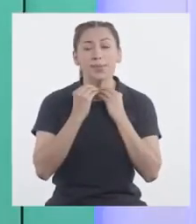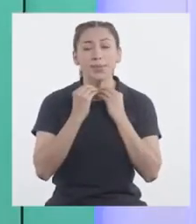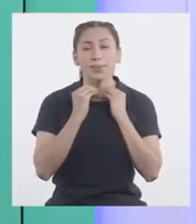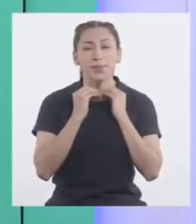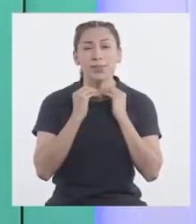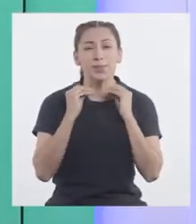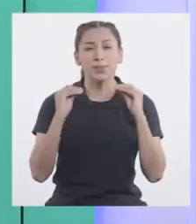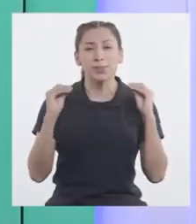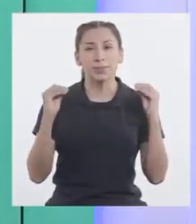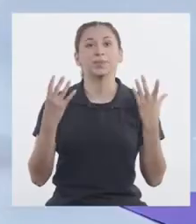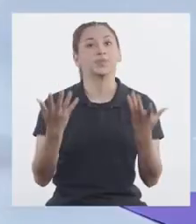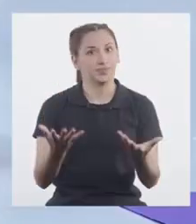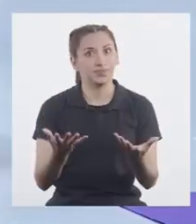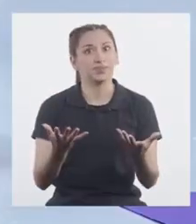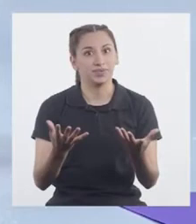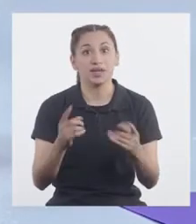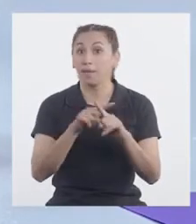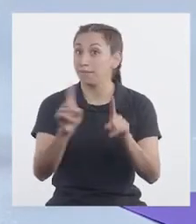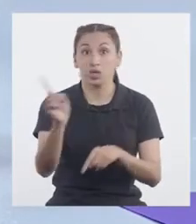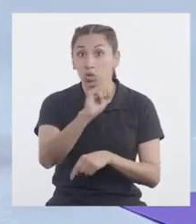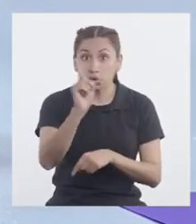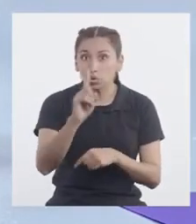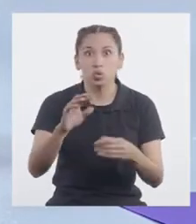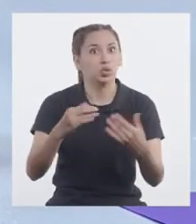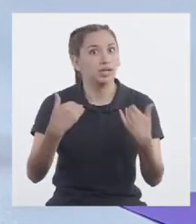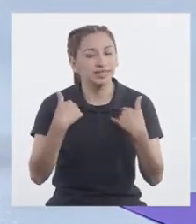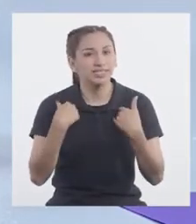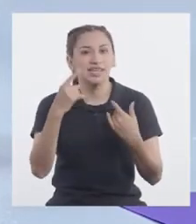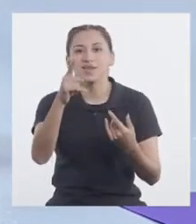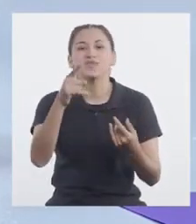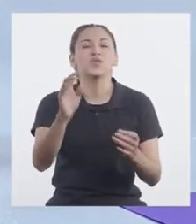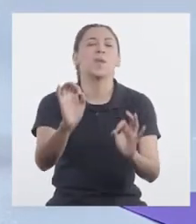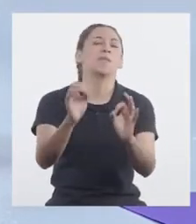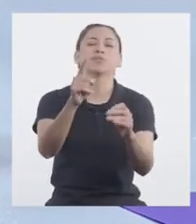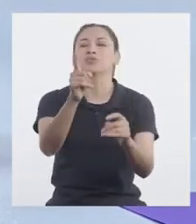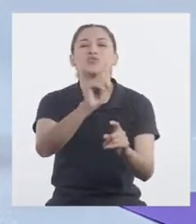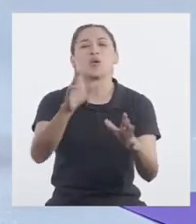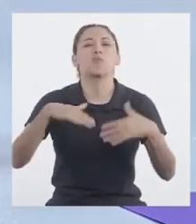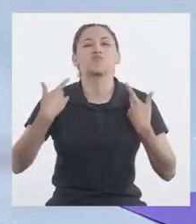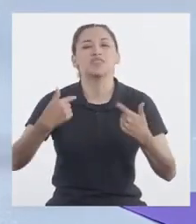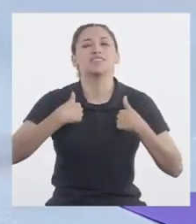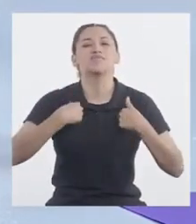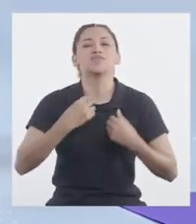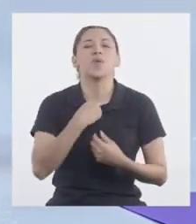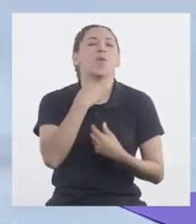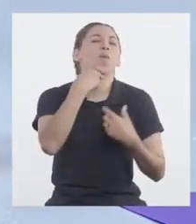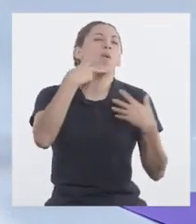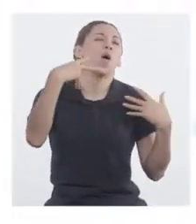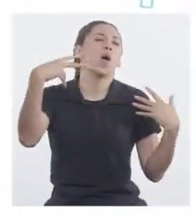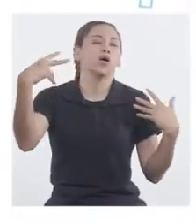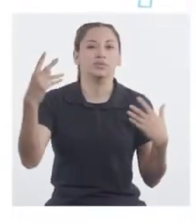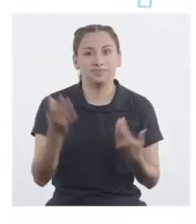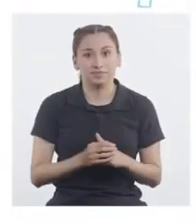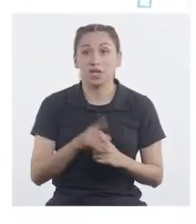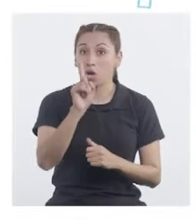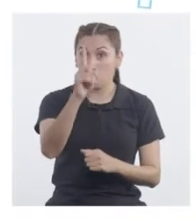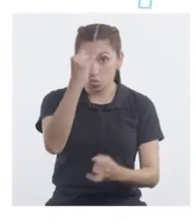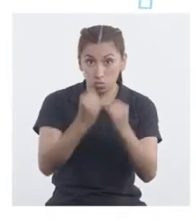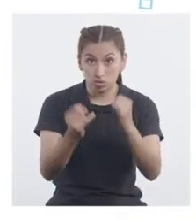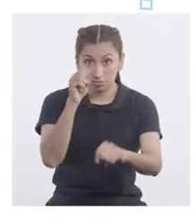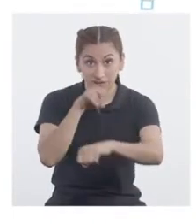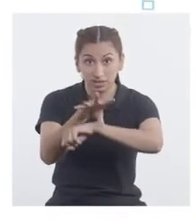hablar así. Sí, pero nunca tendrás mi melodiosa voz. Y una